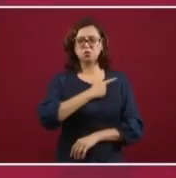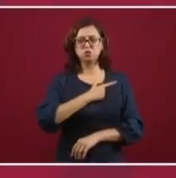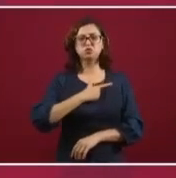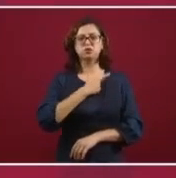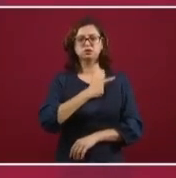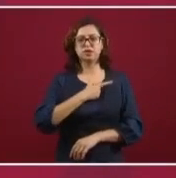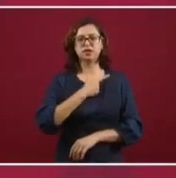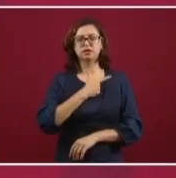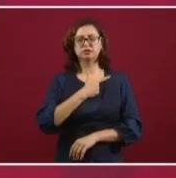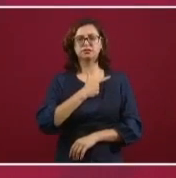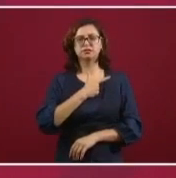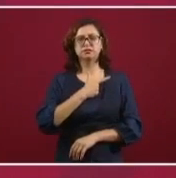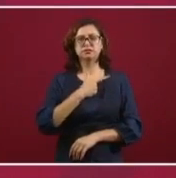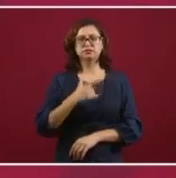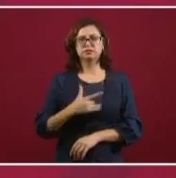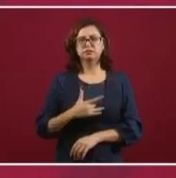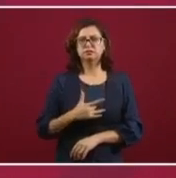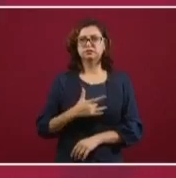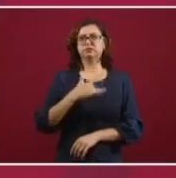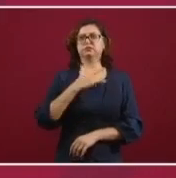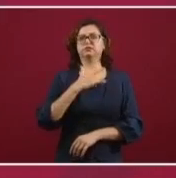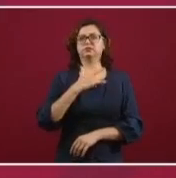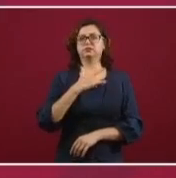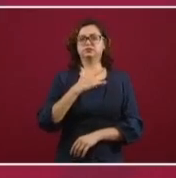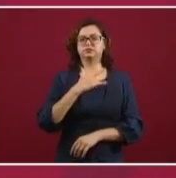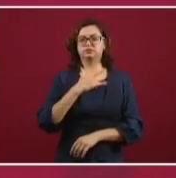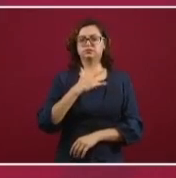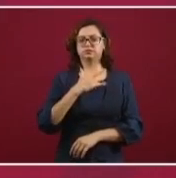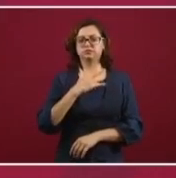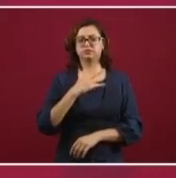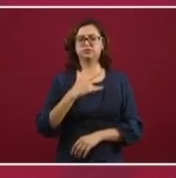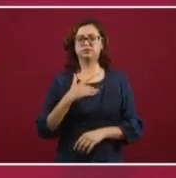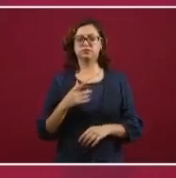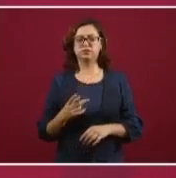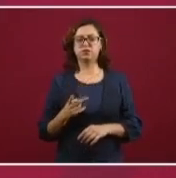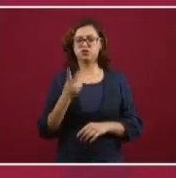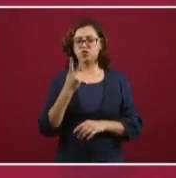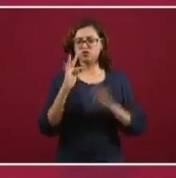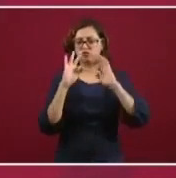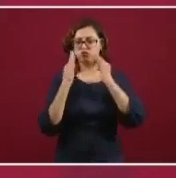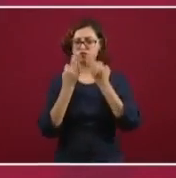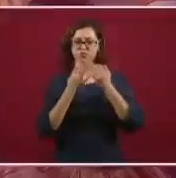partir de dos agrupamientos,